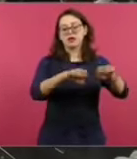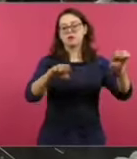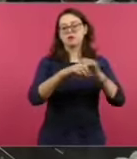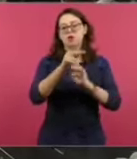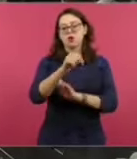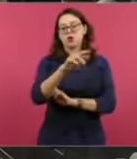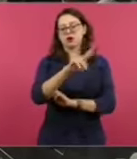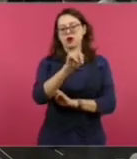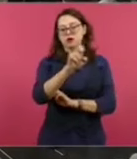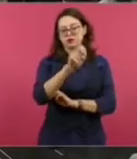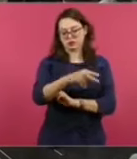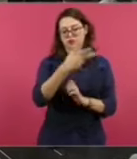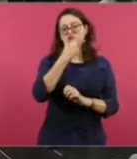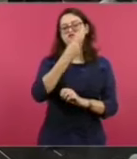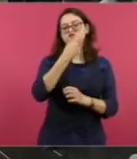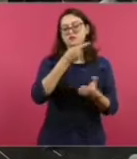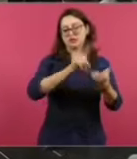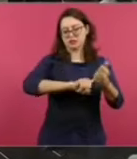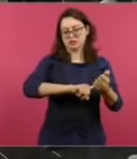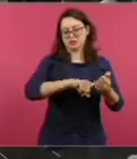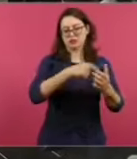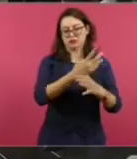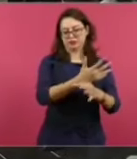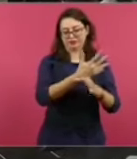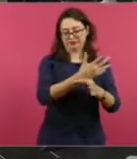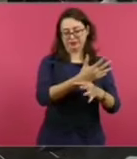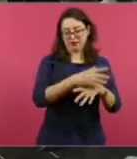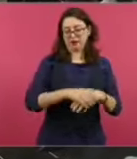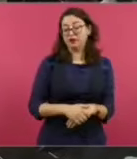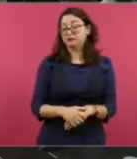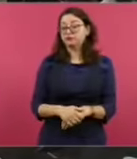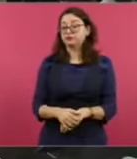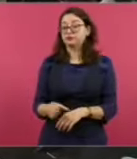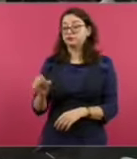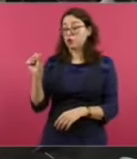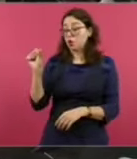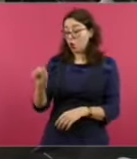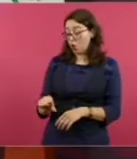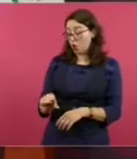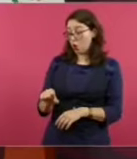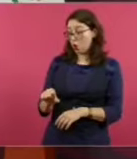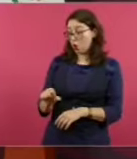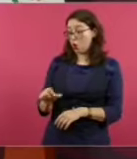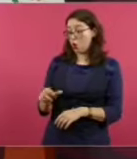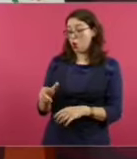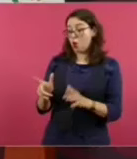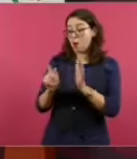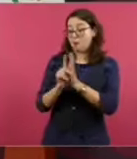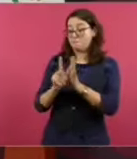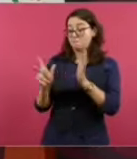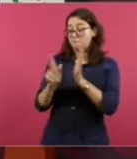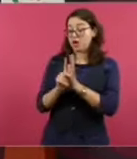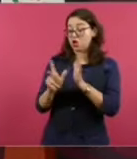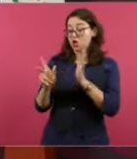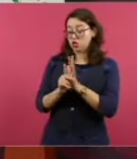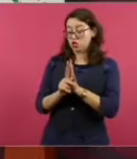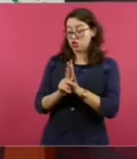le tengo un profundo amor y admiración al pueblo de México, que es gente muy noble